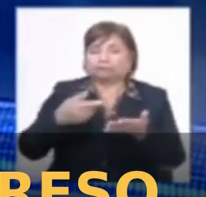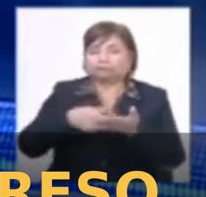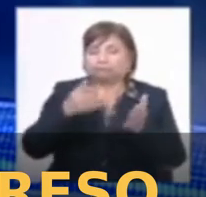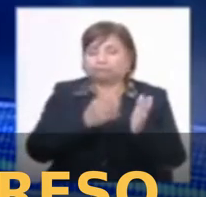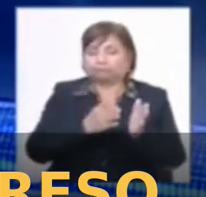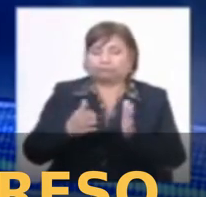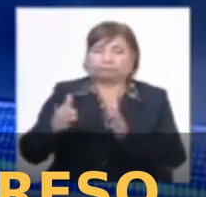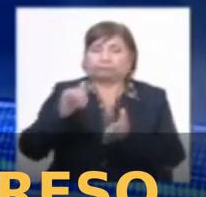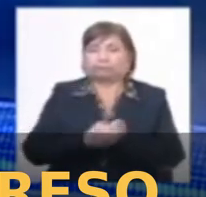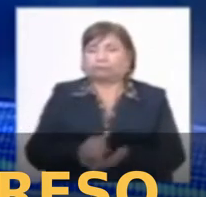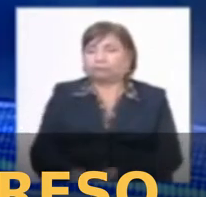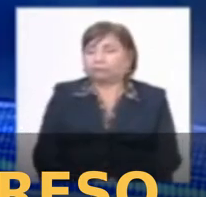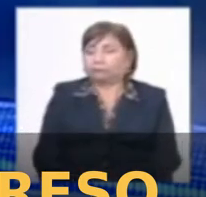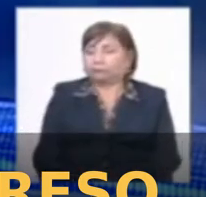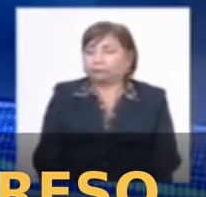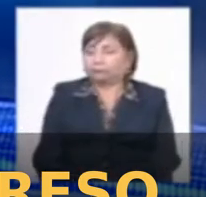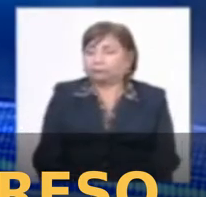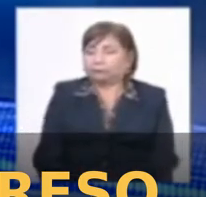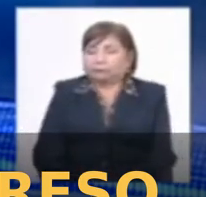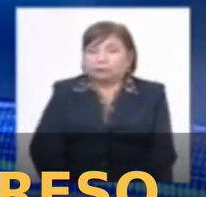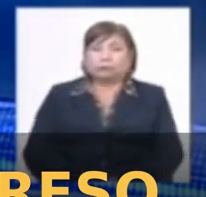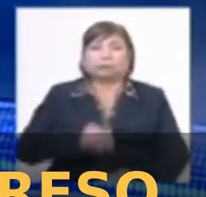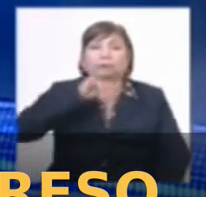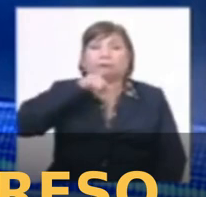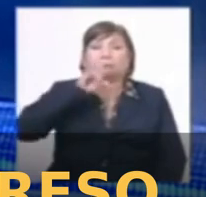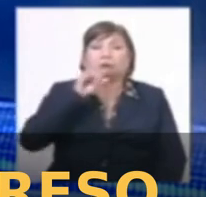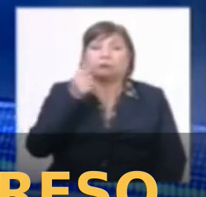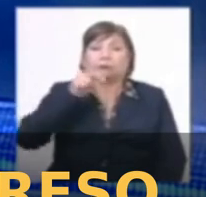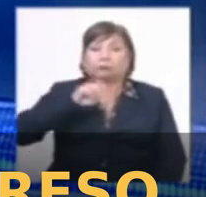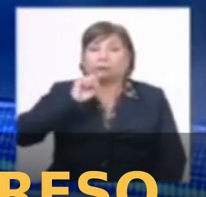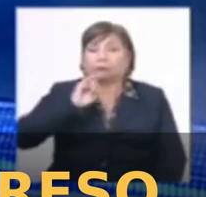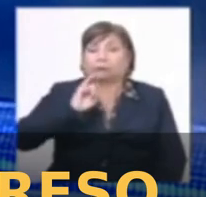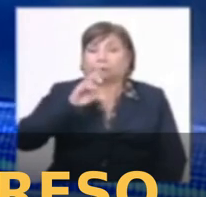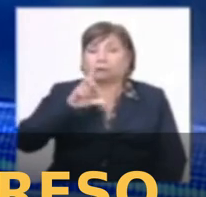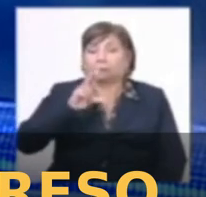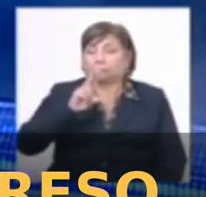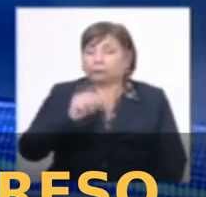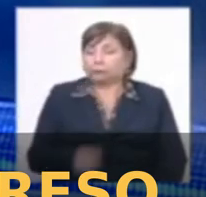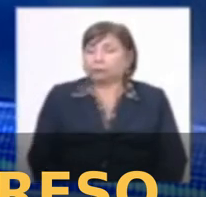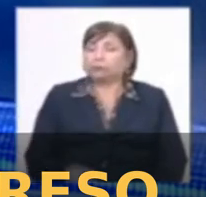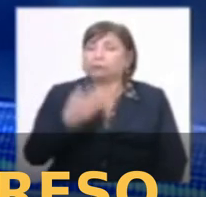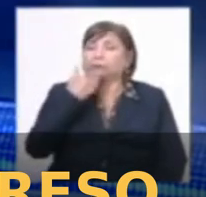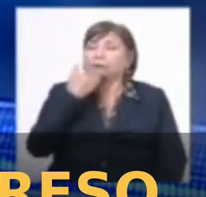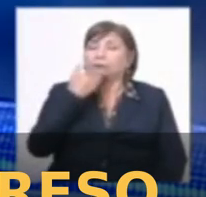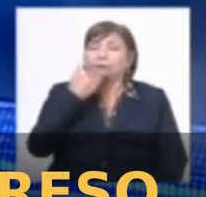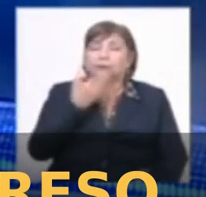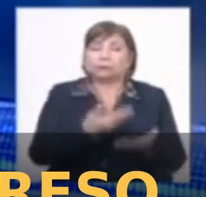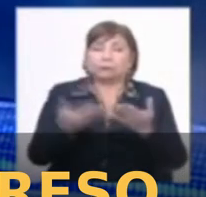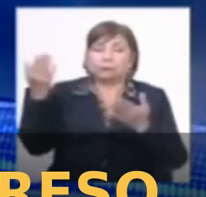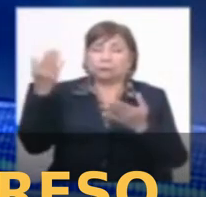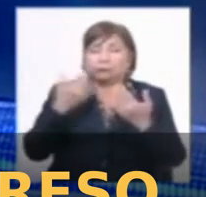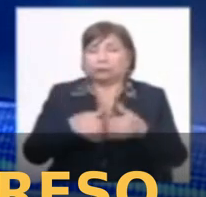órdenes, el que materializaba las órdenes era el ministro Juan Silva en ese entonces, y quien llevaba a los empresarios